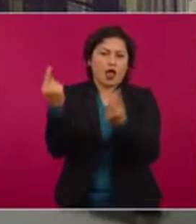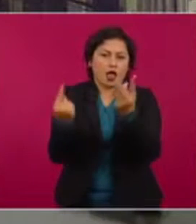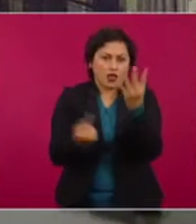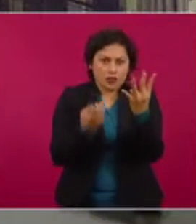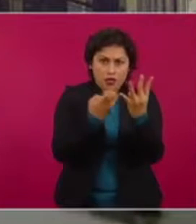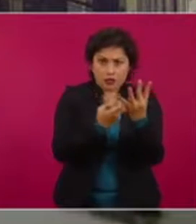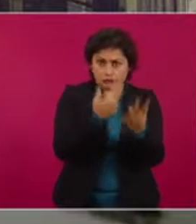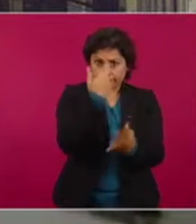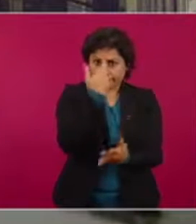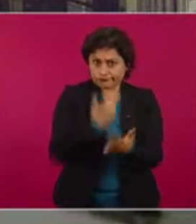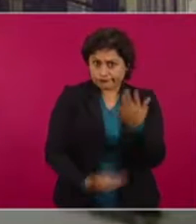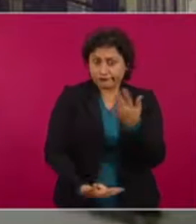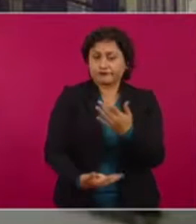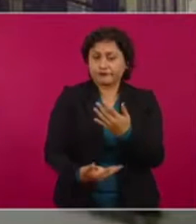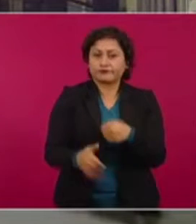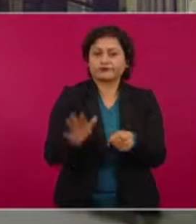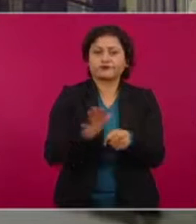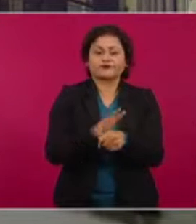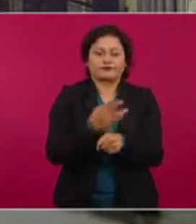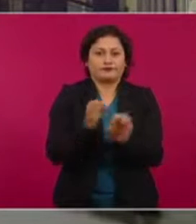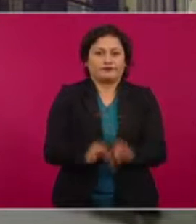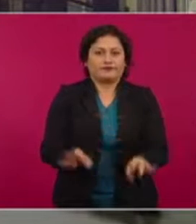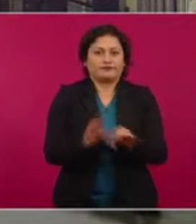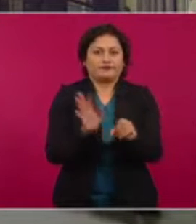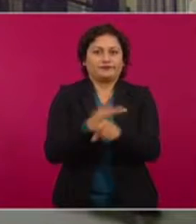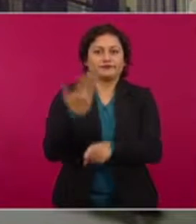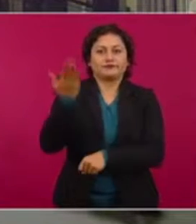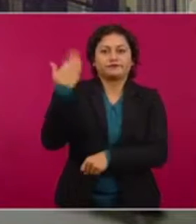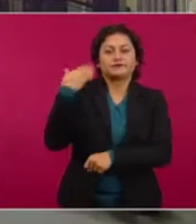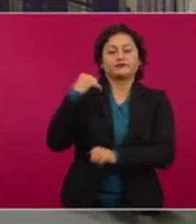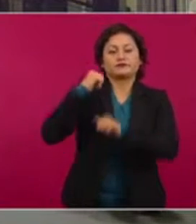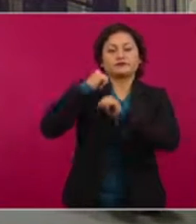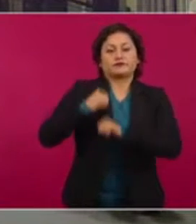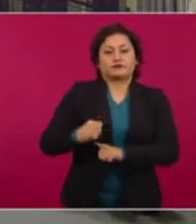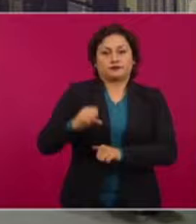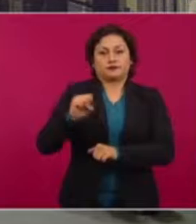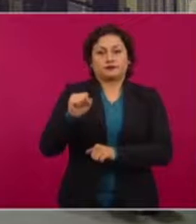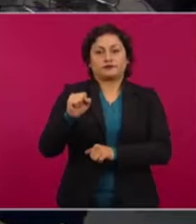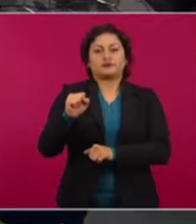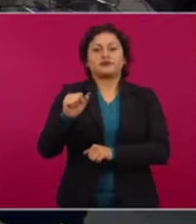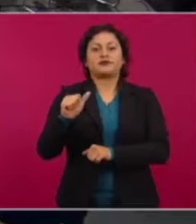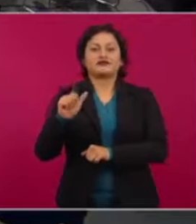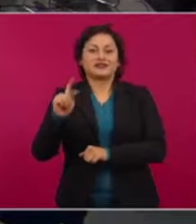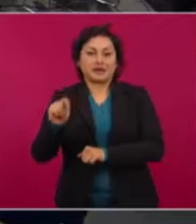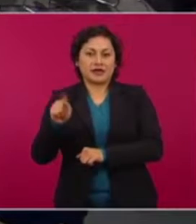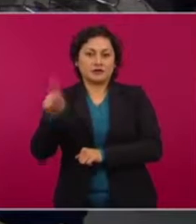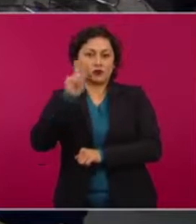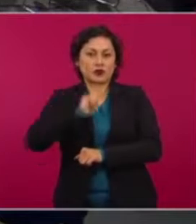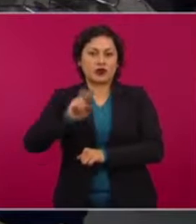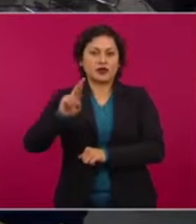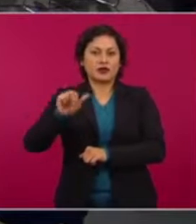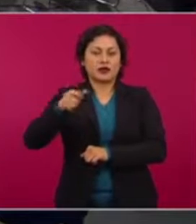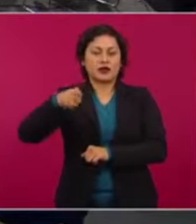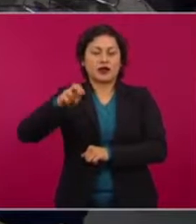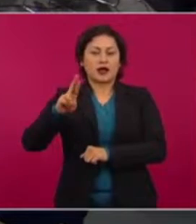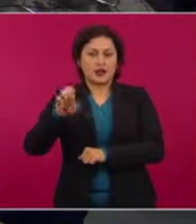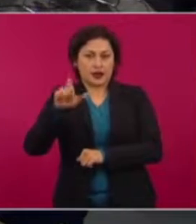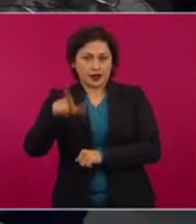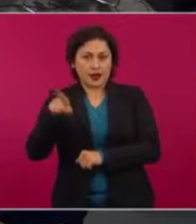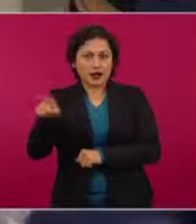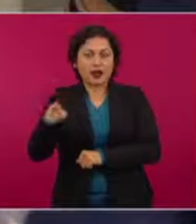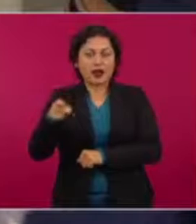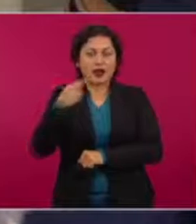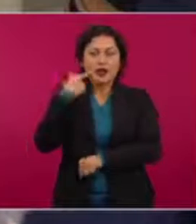anomalías toman relevancia porque hace unos días la titular del SAT, Raquel Buenrostro, dio a conocer que fueron detectadas estas malas prácticas en